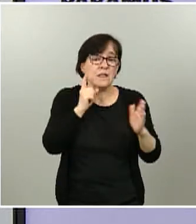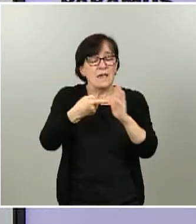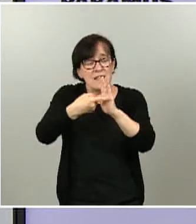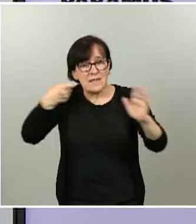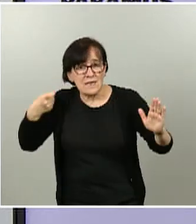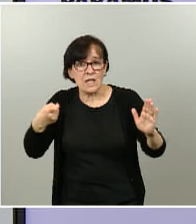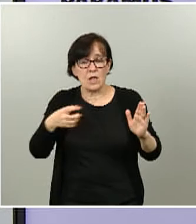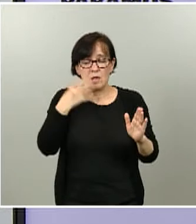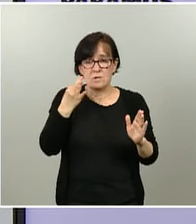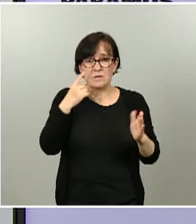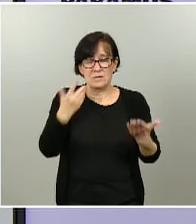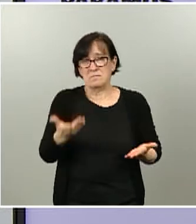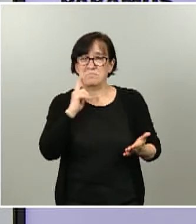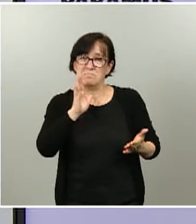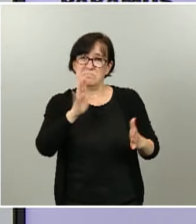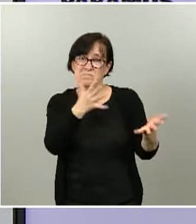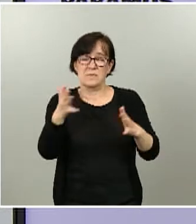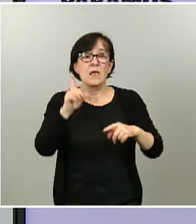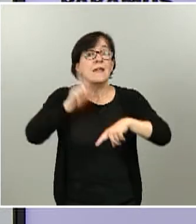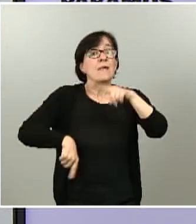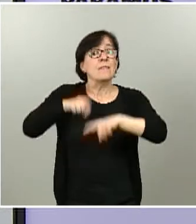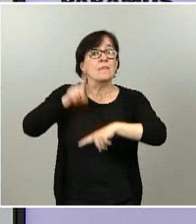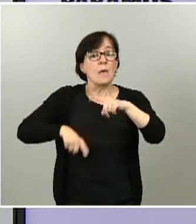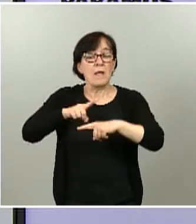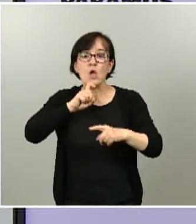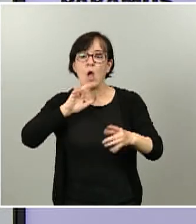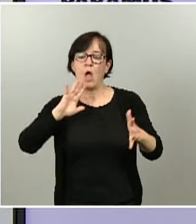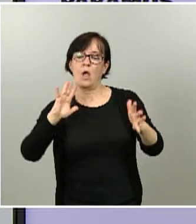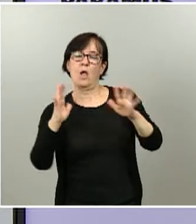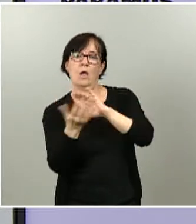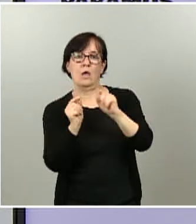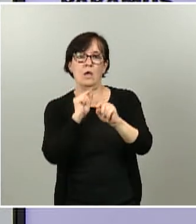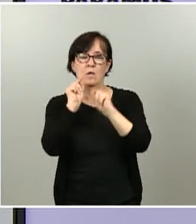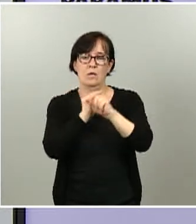vigencia aproximada en función de cómo evoluciona la epidemia hasta finales de junio.